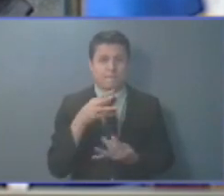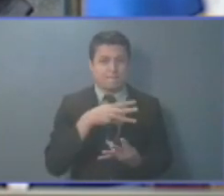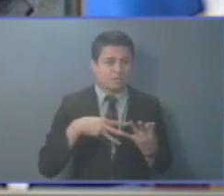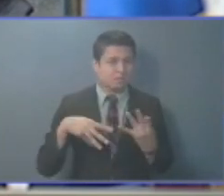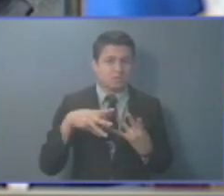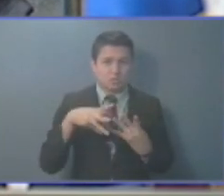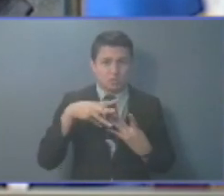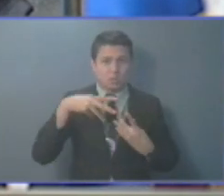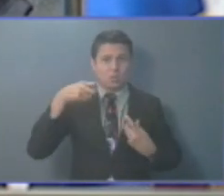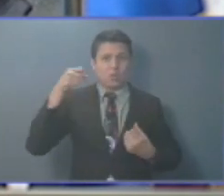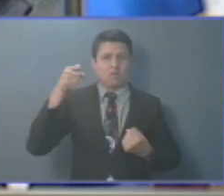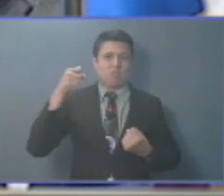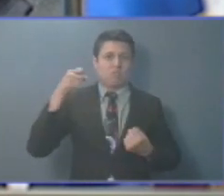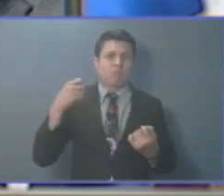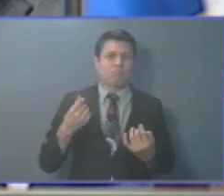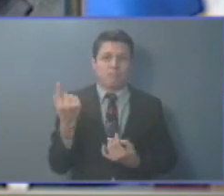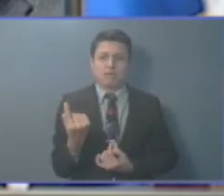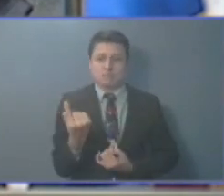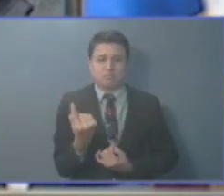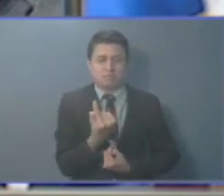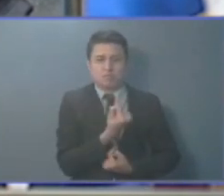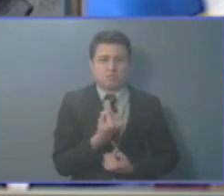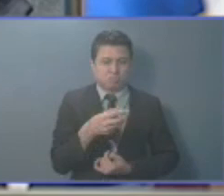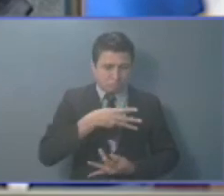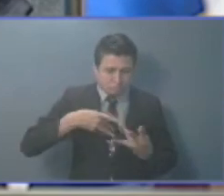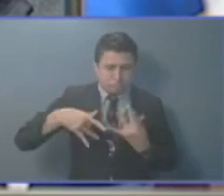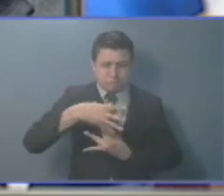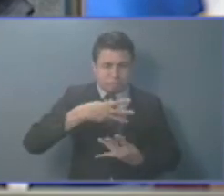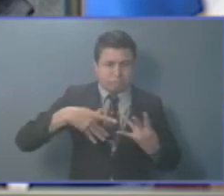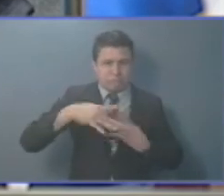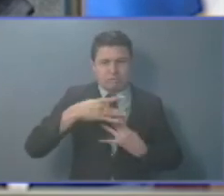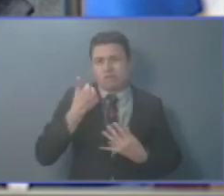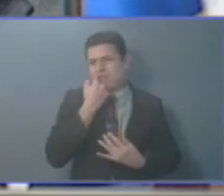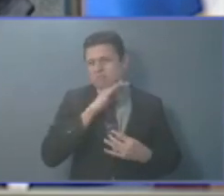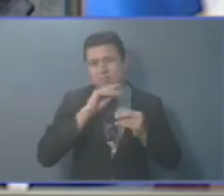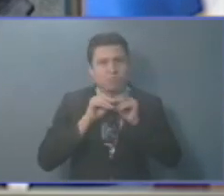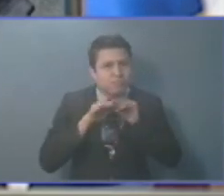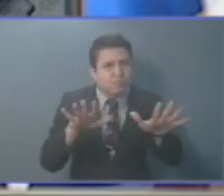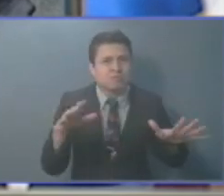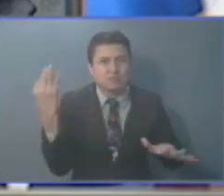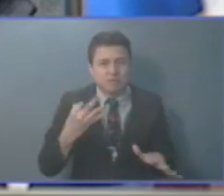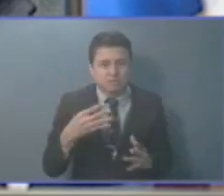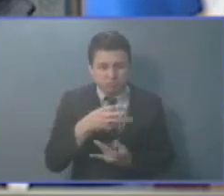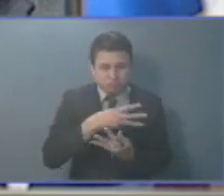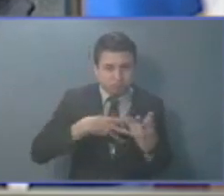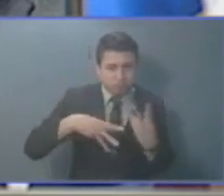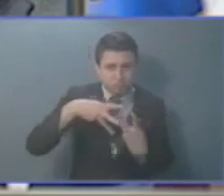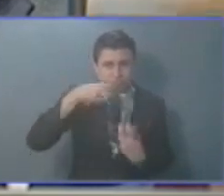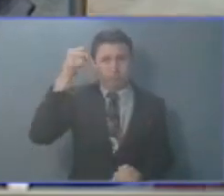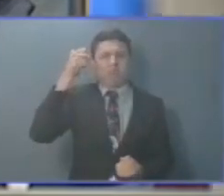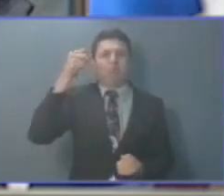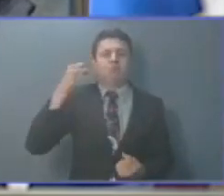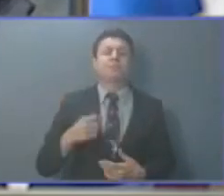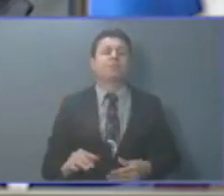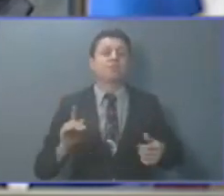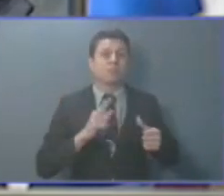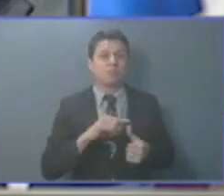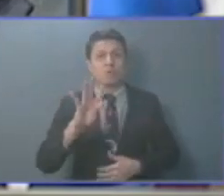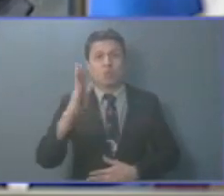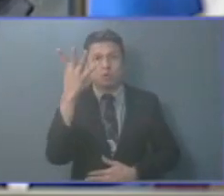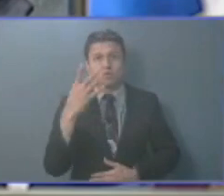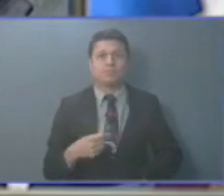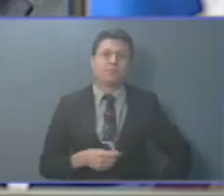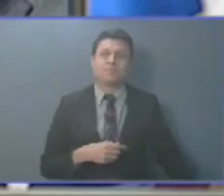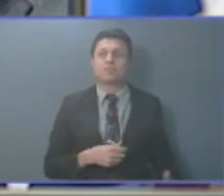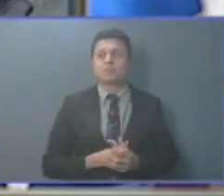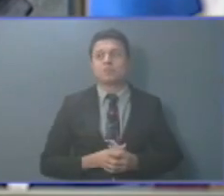de los seres humanos vectores de la enfermedad COVID-19. Cuatro, una pandemia